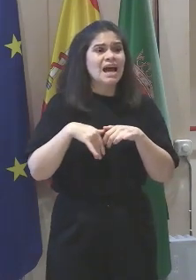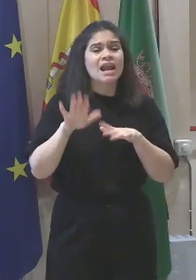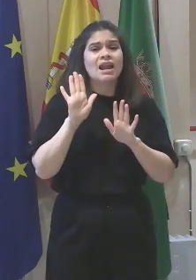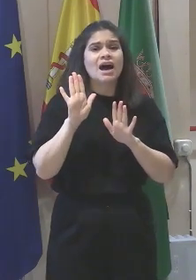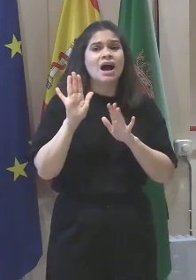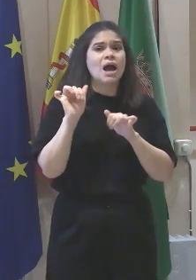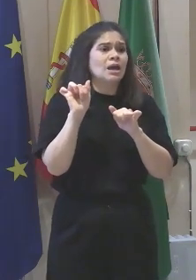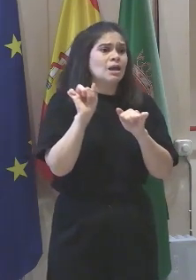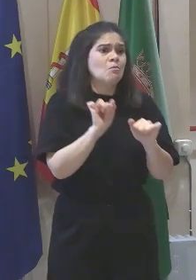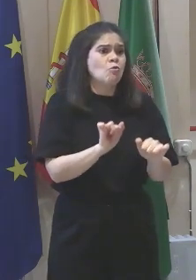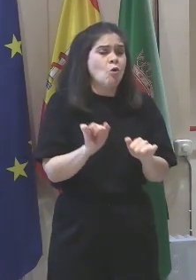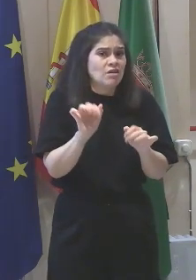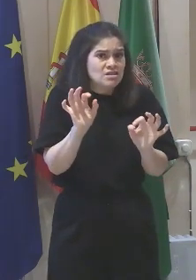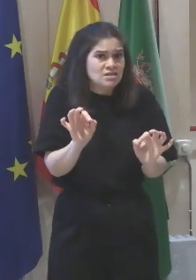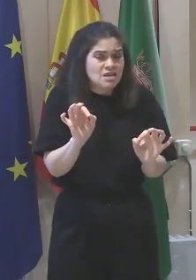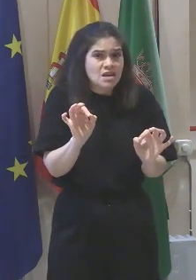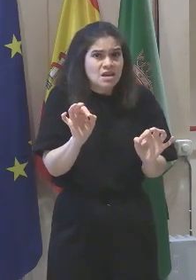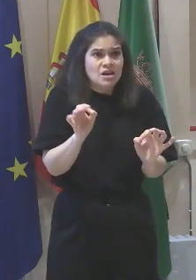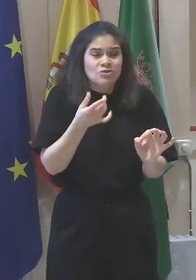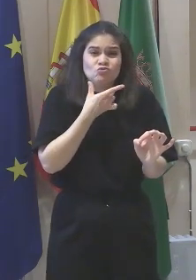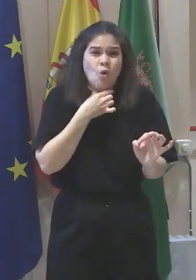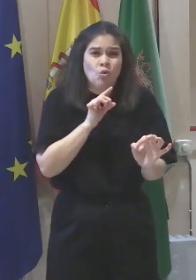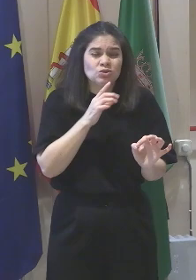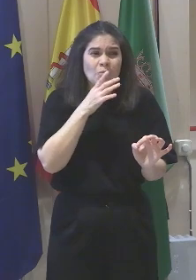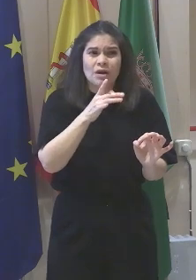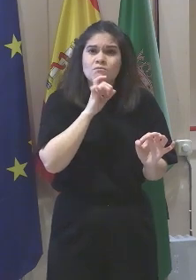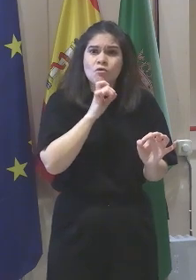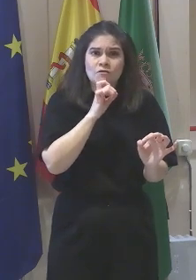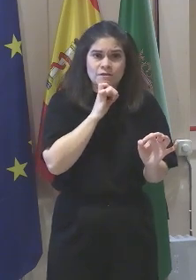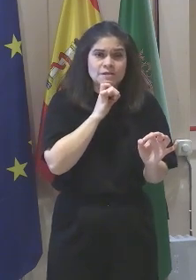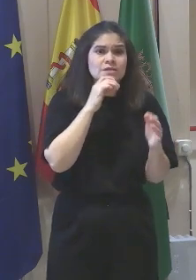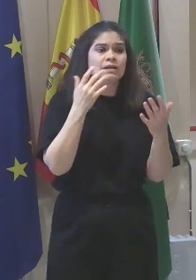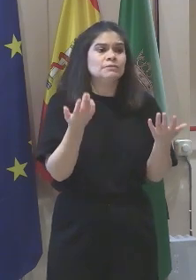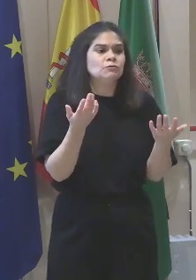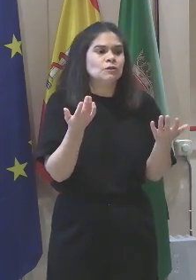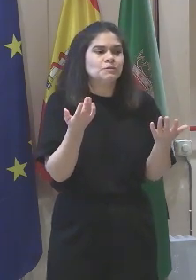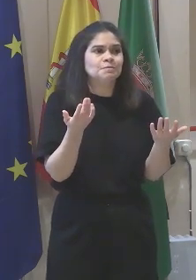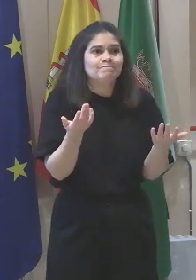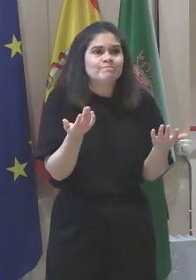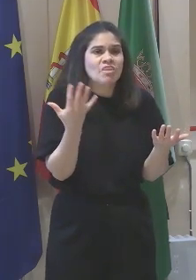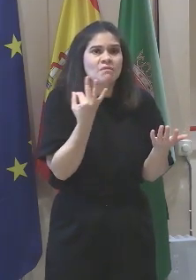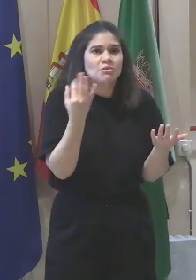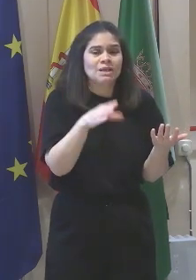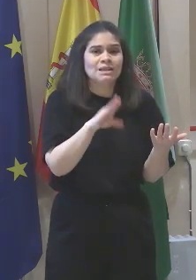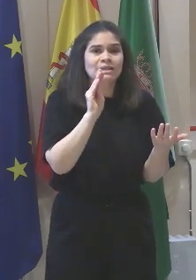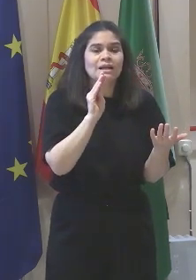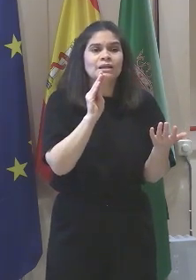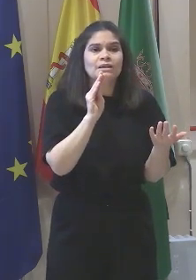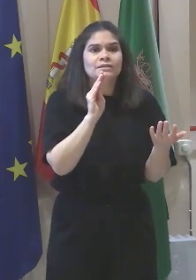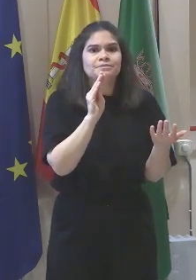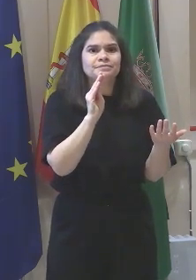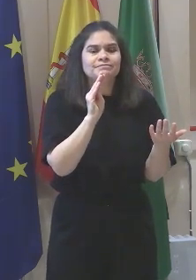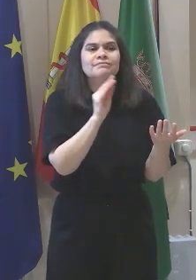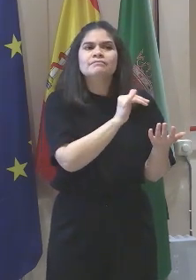para los propios médicos no suele gustar por lo complicada que es. Por lo tanto, hay que entender que realmente